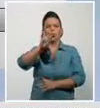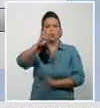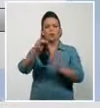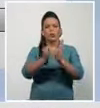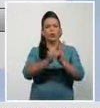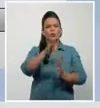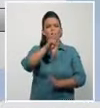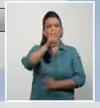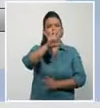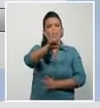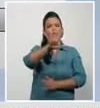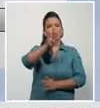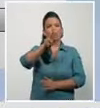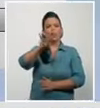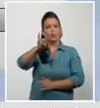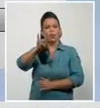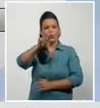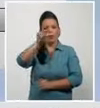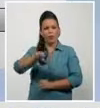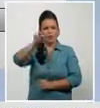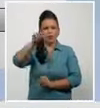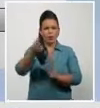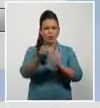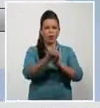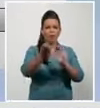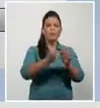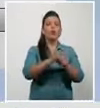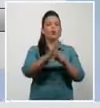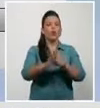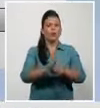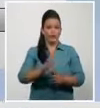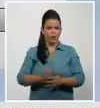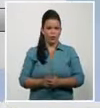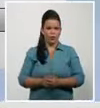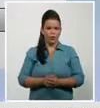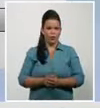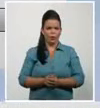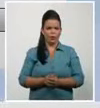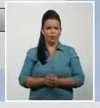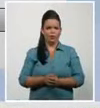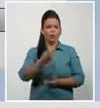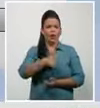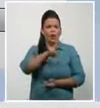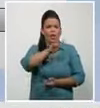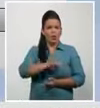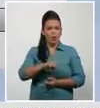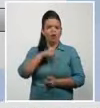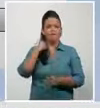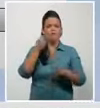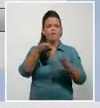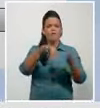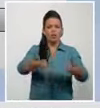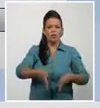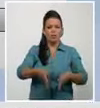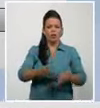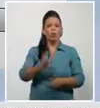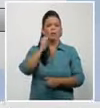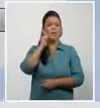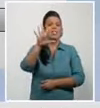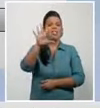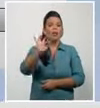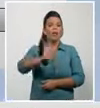104.529 casos confirmados y ayer fallecieron más del